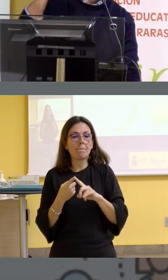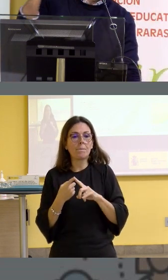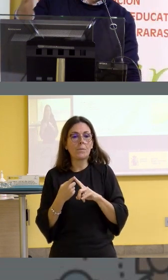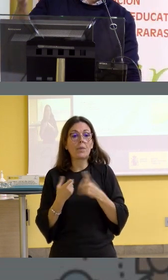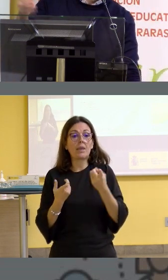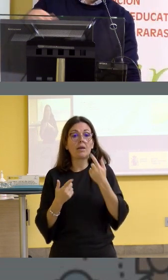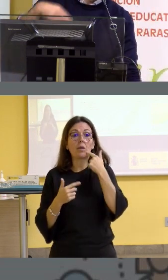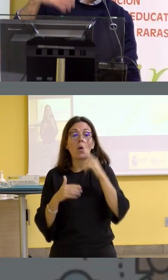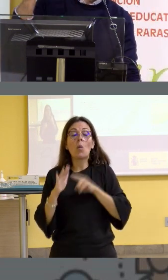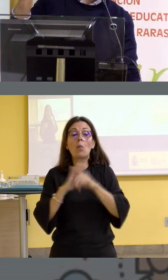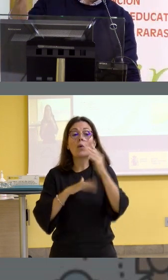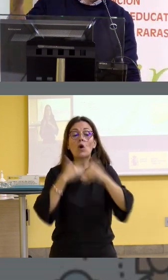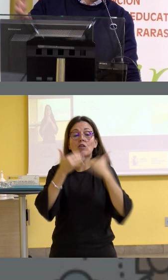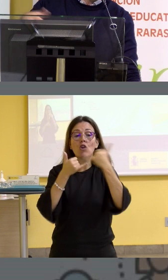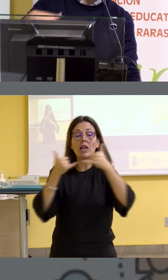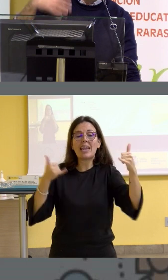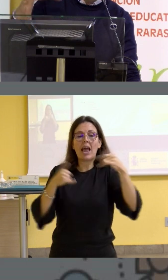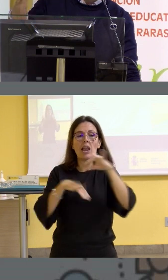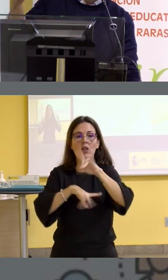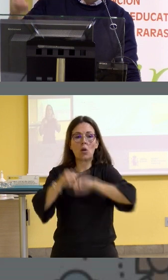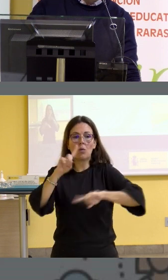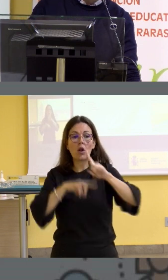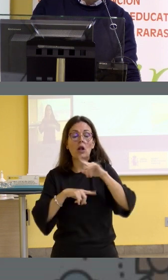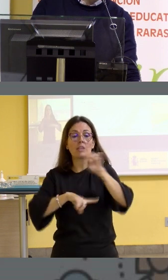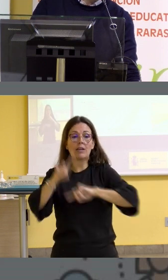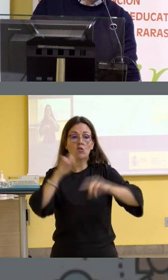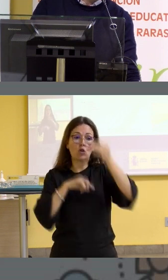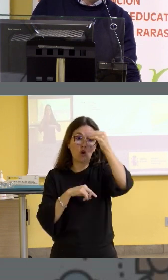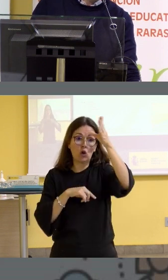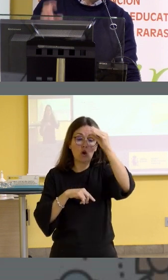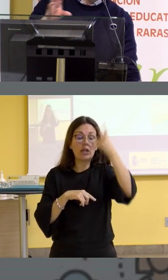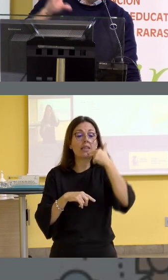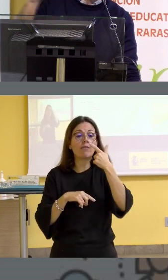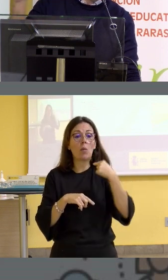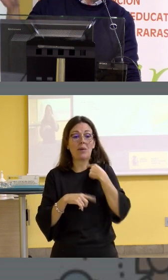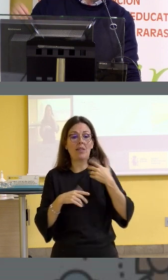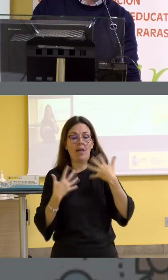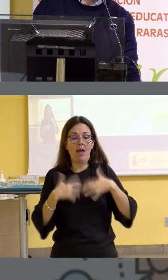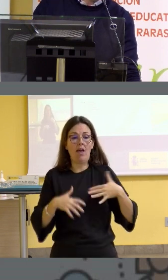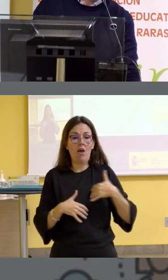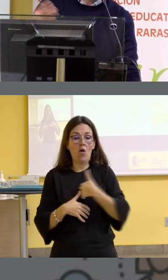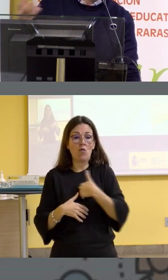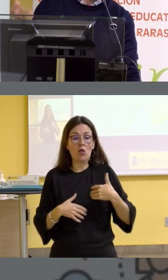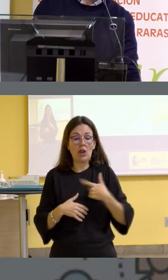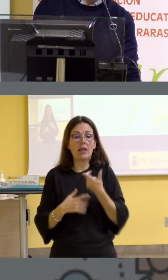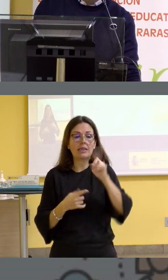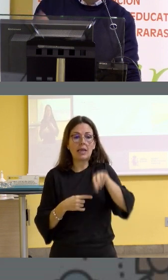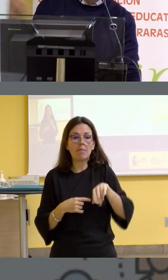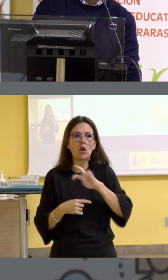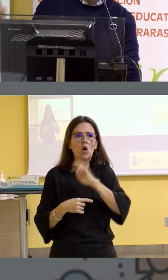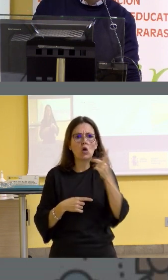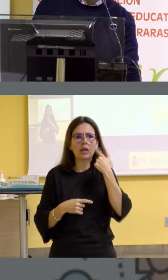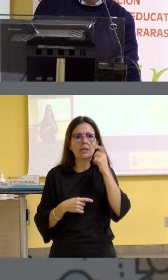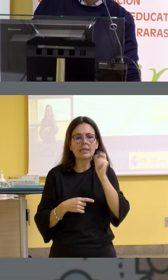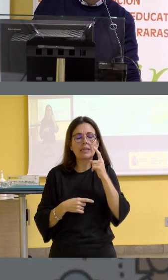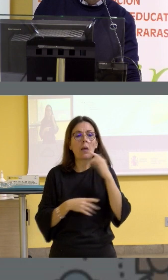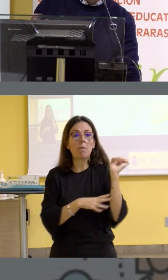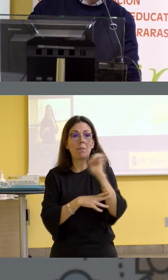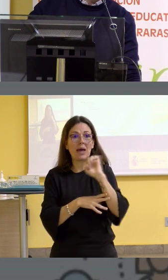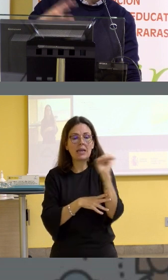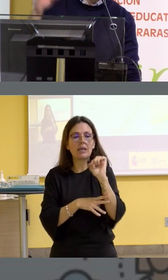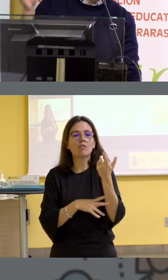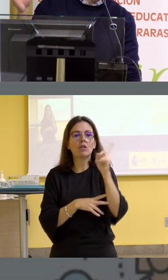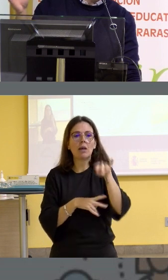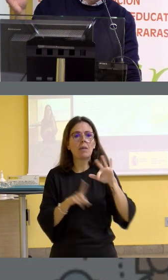la progresión lineal de la patología, el trastorno cognitivo, de la pérdida de la funcionalidad. Solo observando otra enfermedad degenerativa frecuente como es el Parkinson,